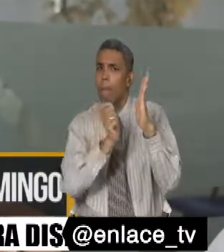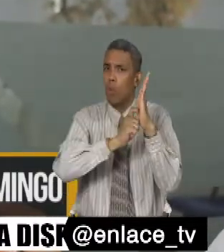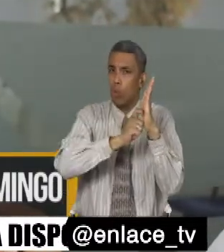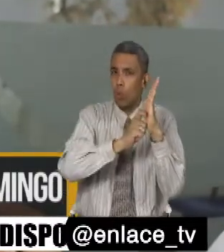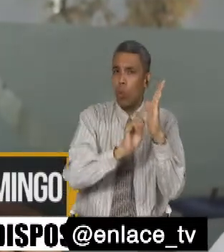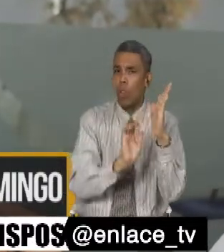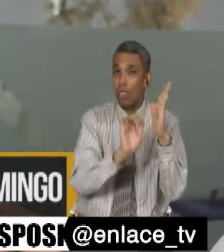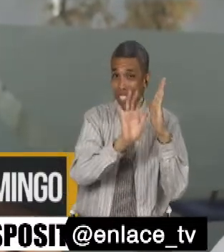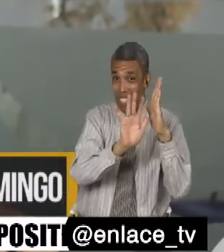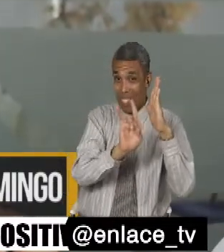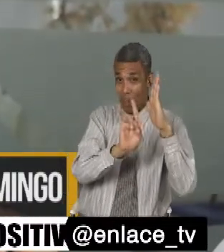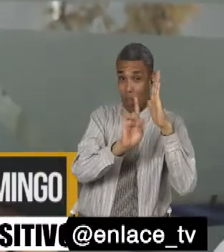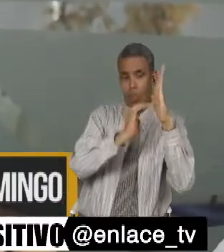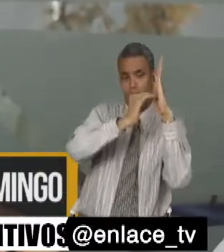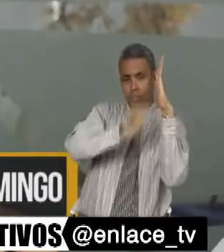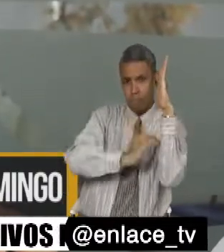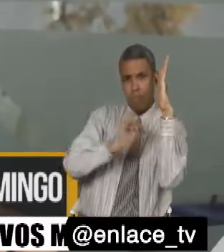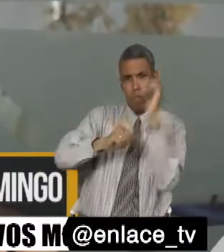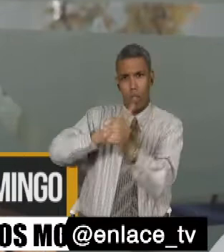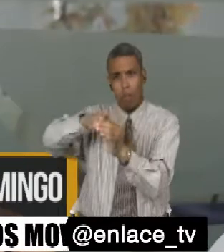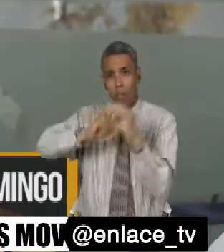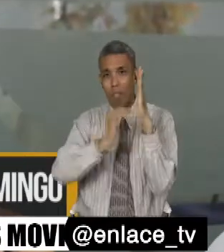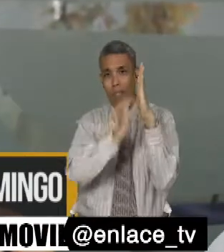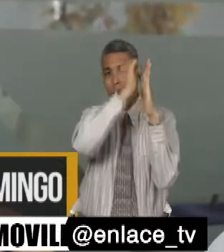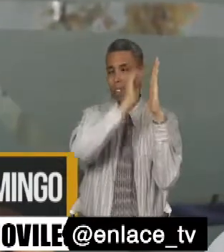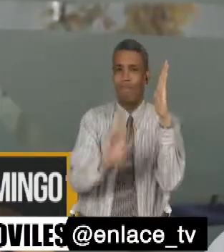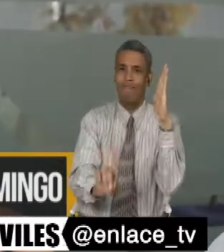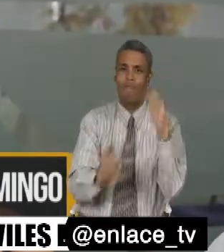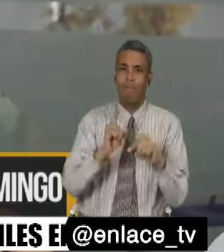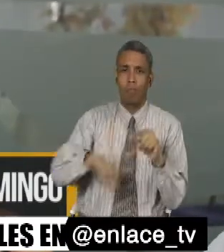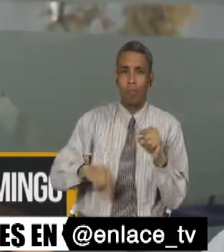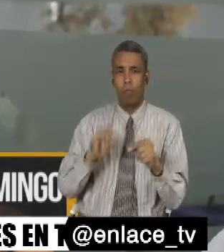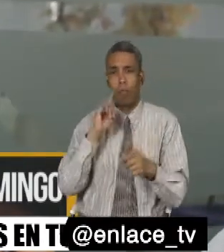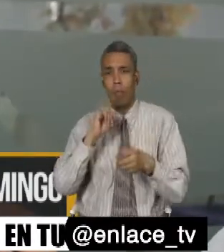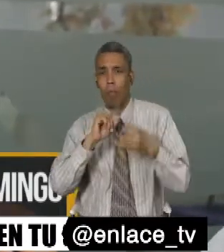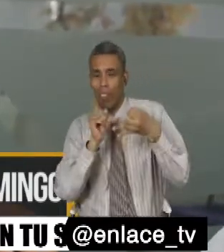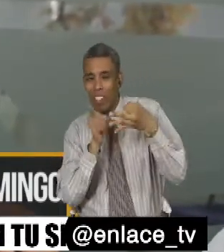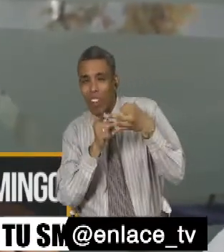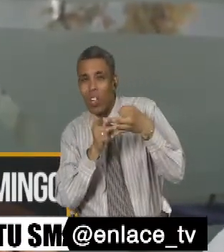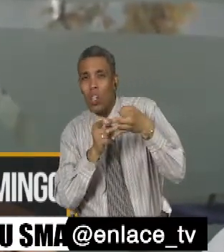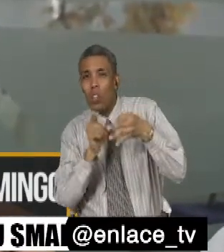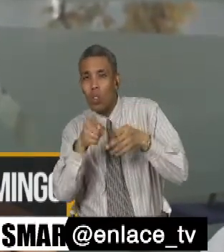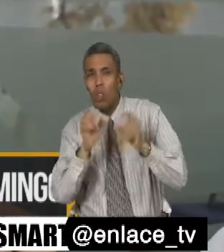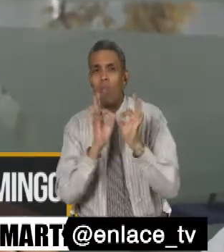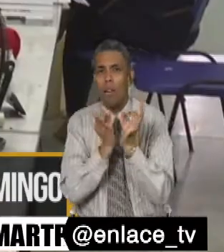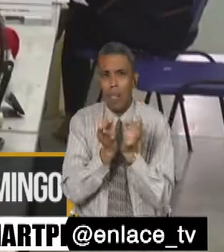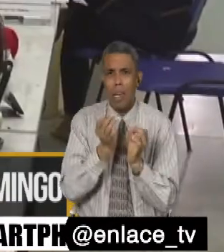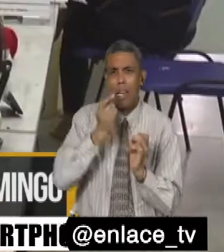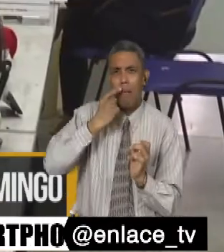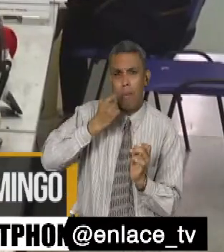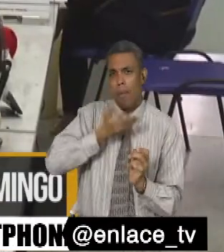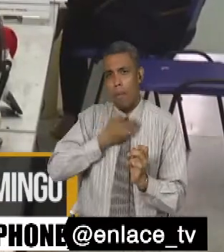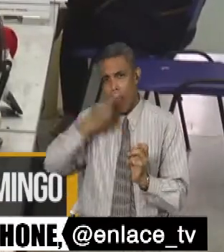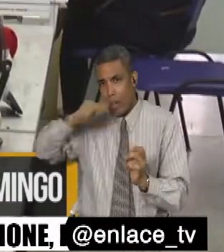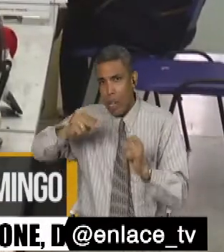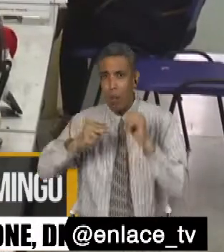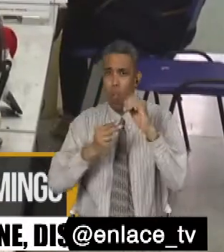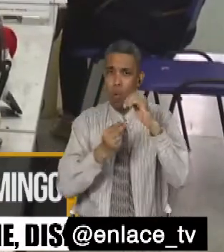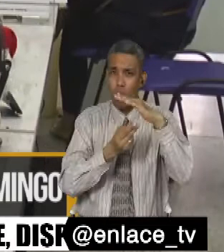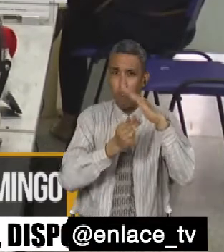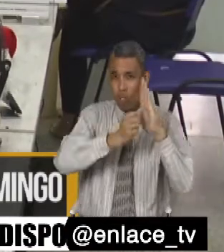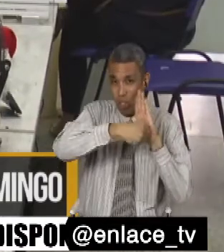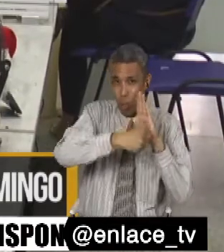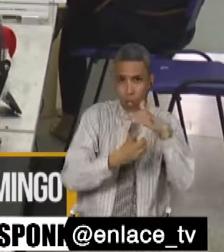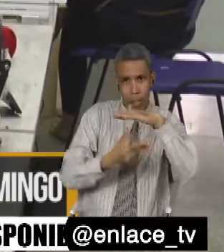que lleven fotocopia los documentos el del cabeza de hogar y el de su núcleo familiar la jornada de afiliación al